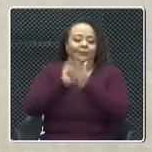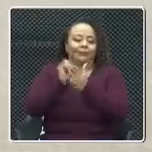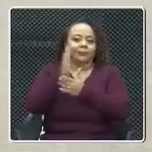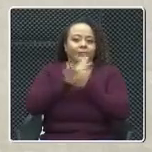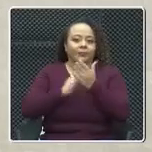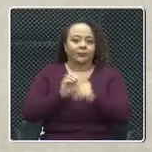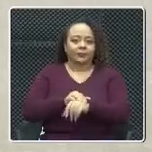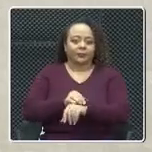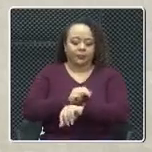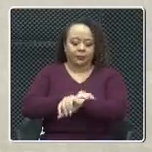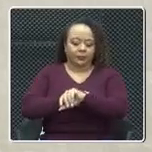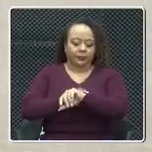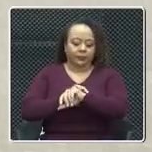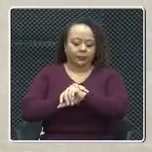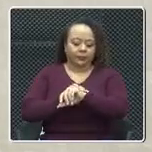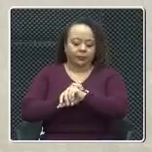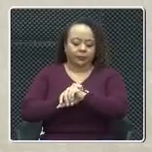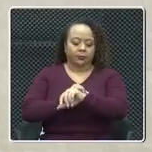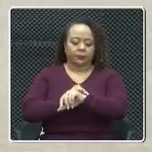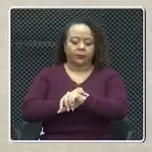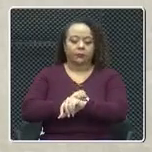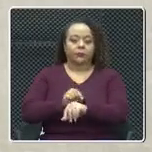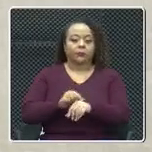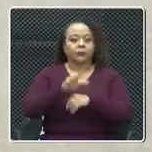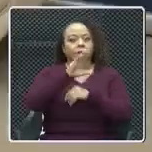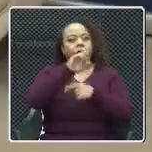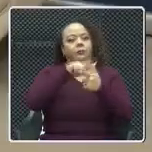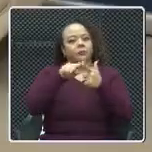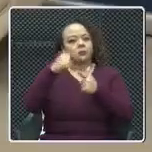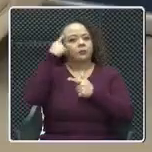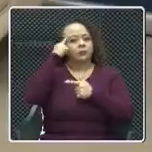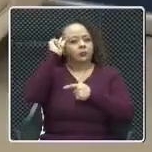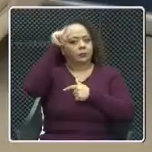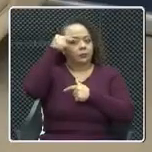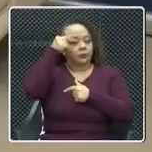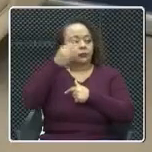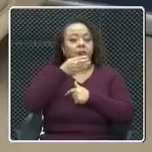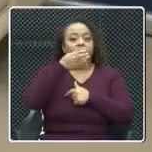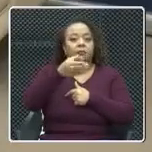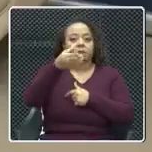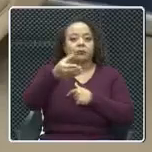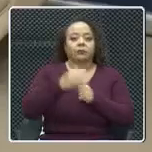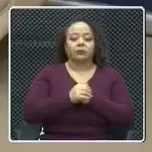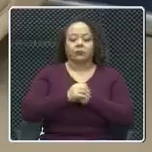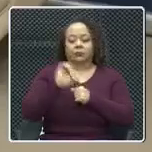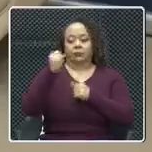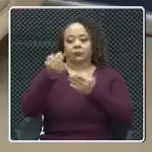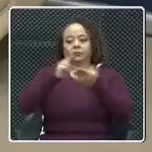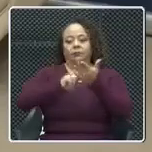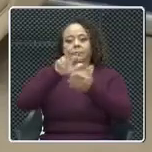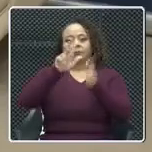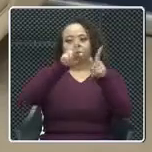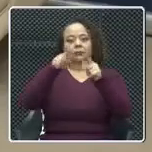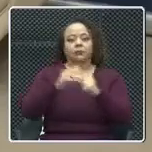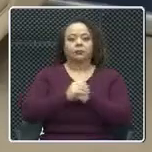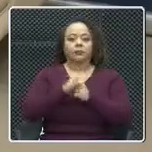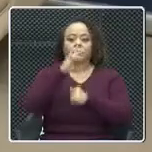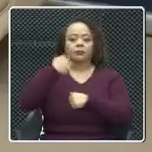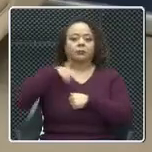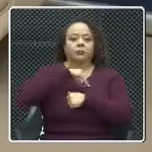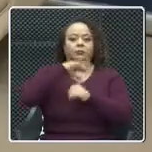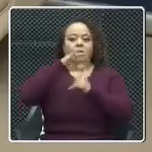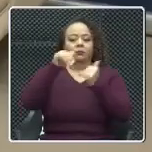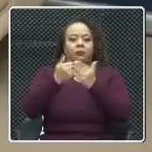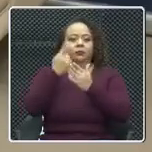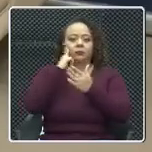gestión totalmente de la empresa. Sí, porque imagínense en gobierno, por ejemplo, que la recomendación sea, sí, contrate 3 personas. Y nosotros todo